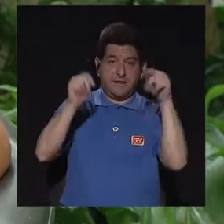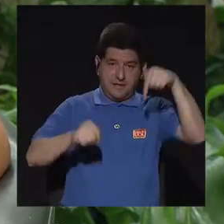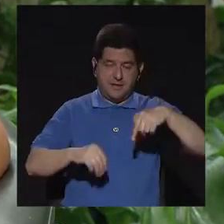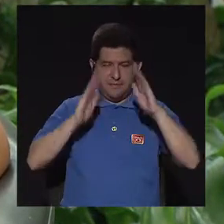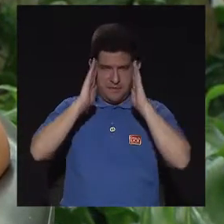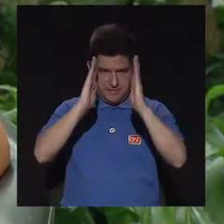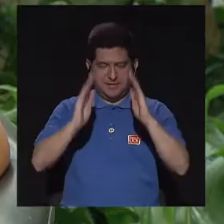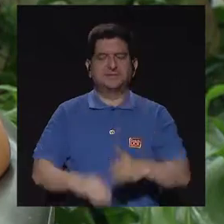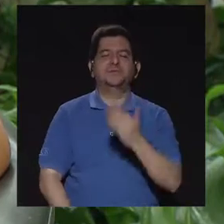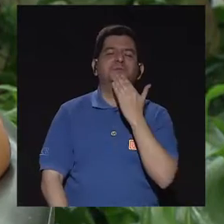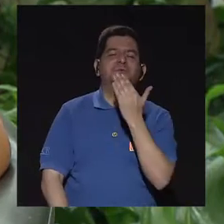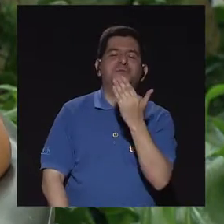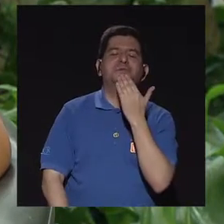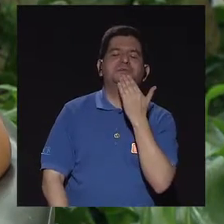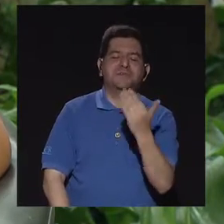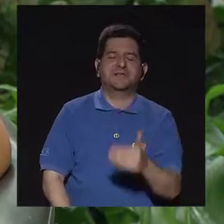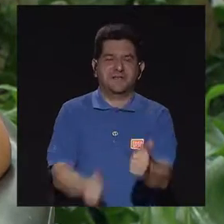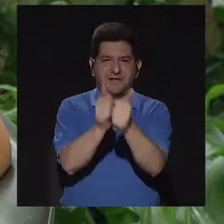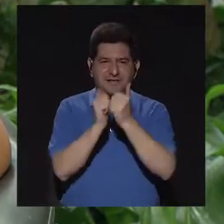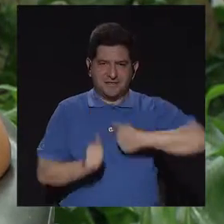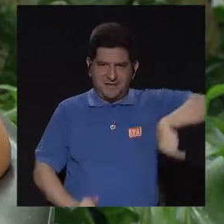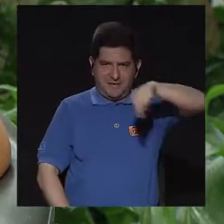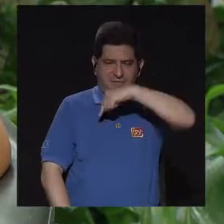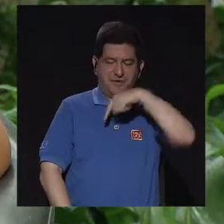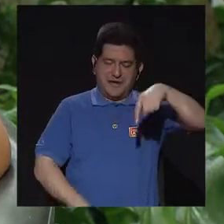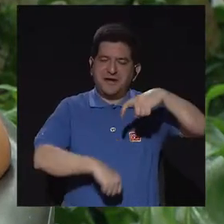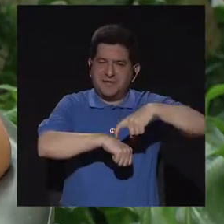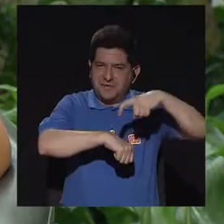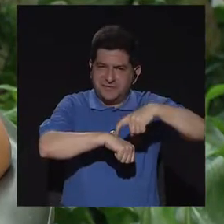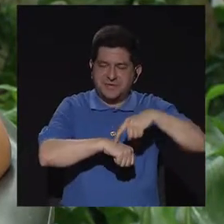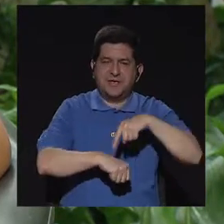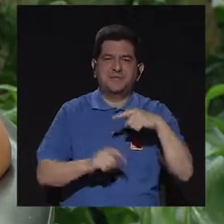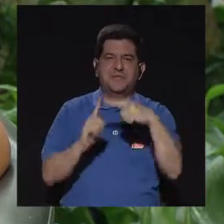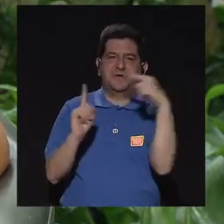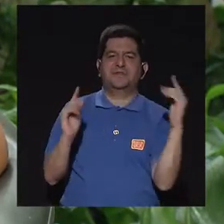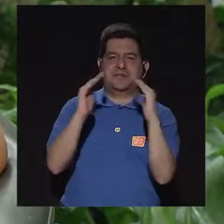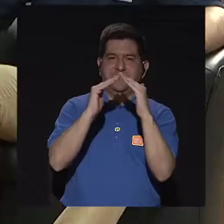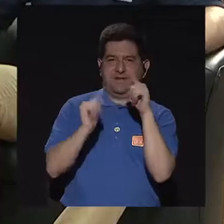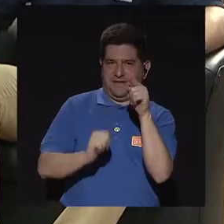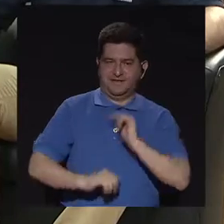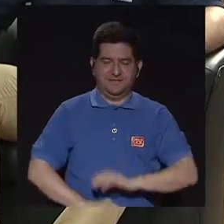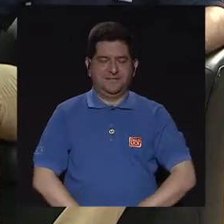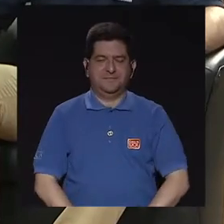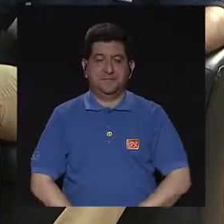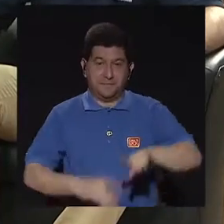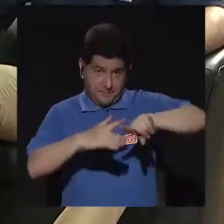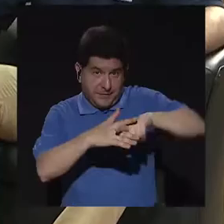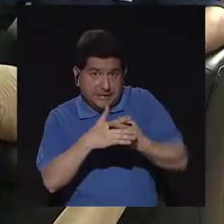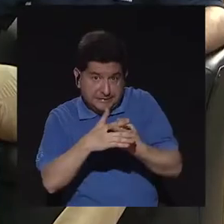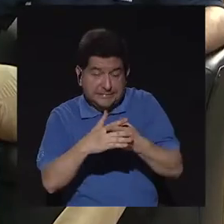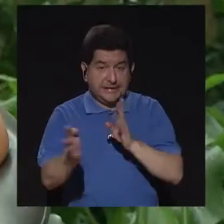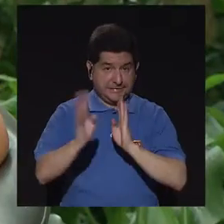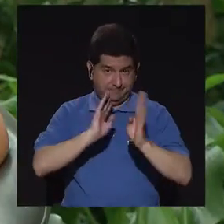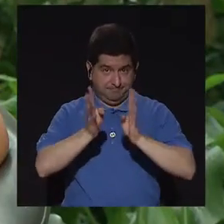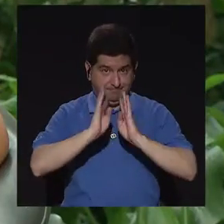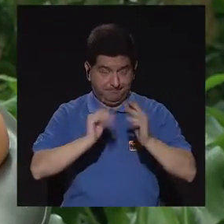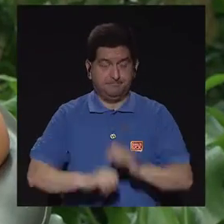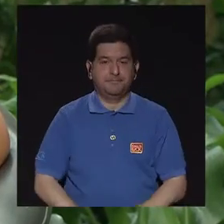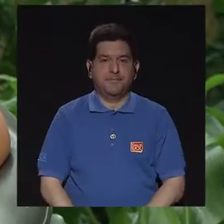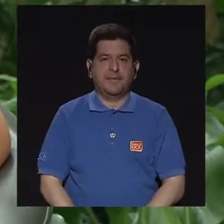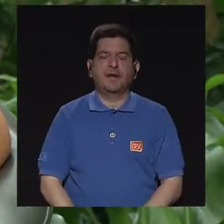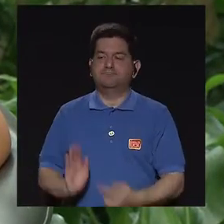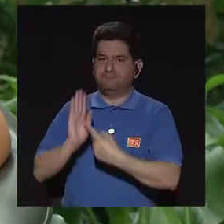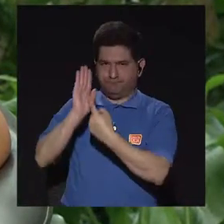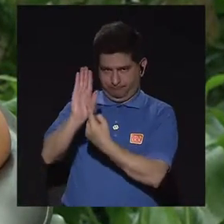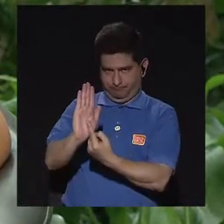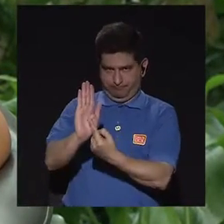nos convoca. Agradecemos que nos pueda acompañar en este ratito allá en sus hogares. Para empezar esta conversación,